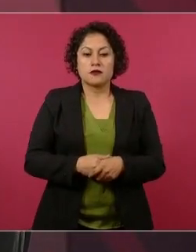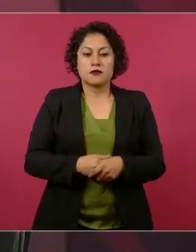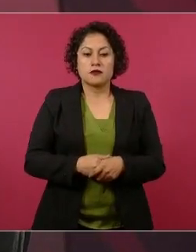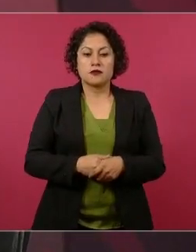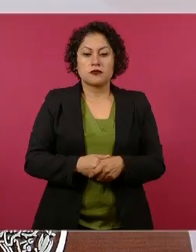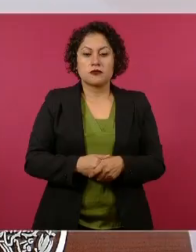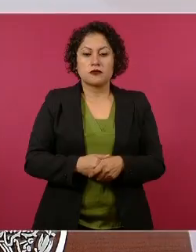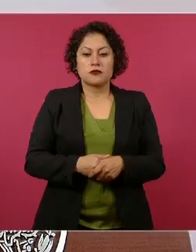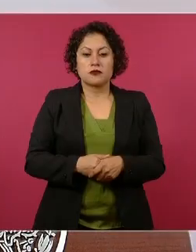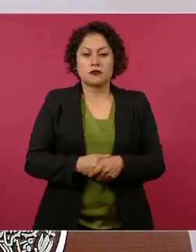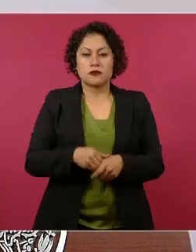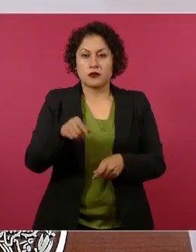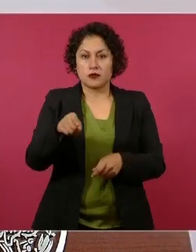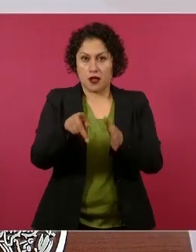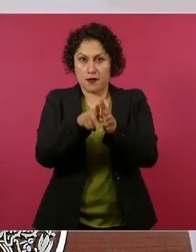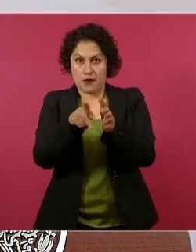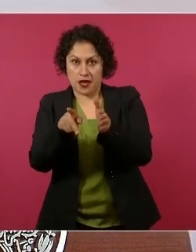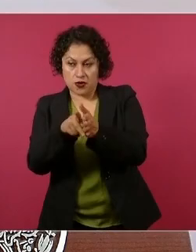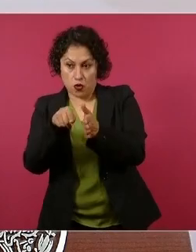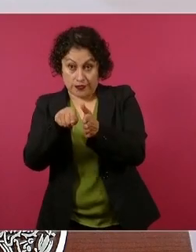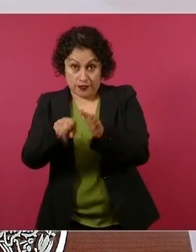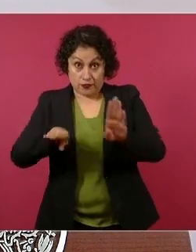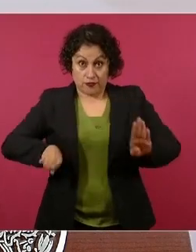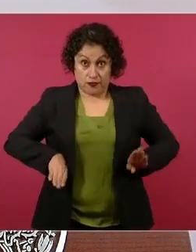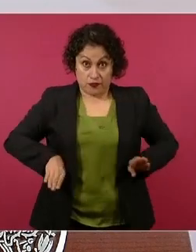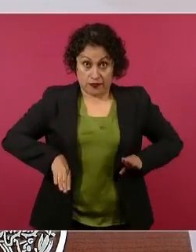de un periódico de izquierda,